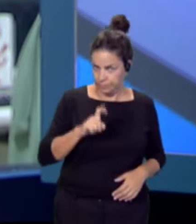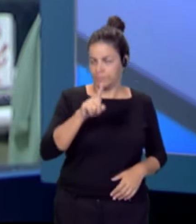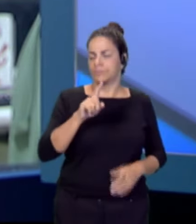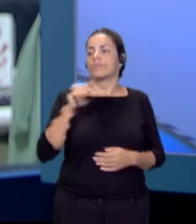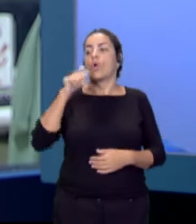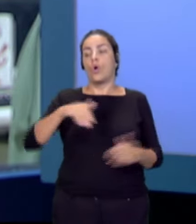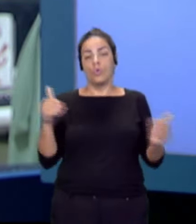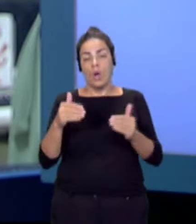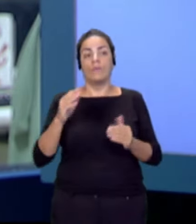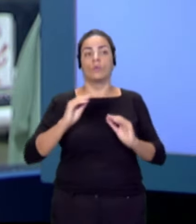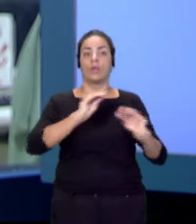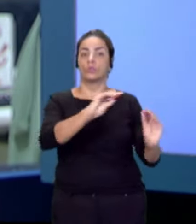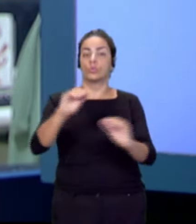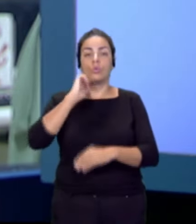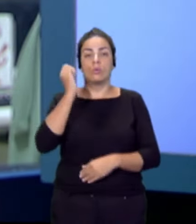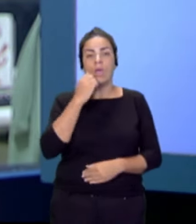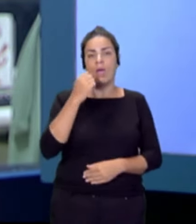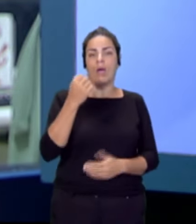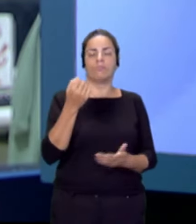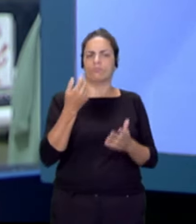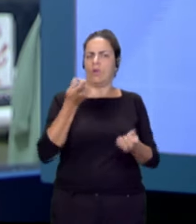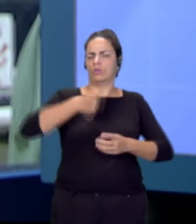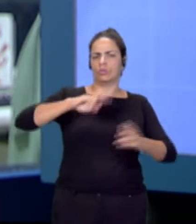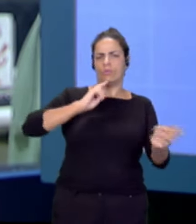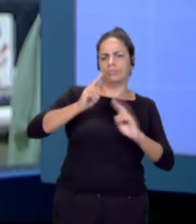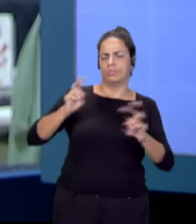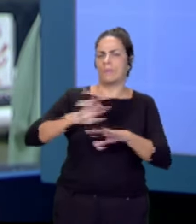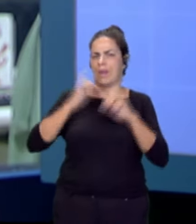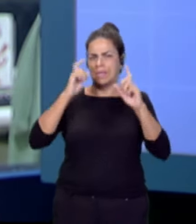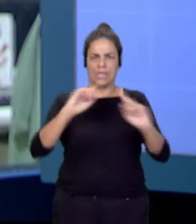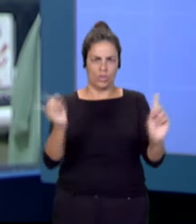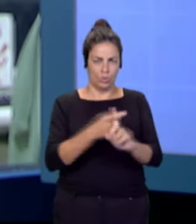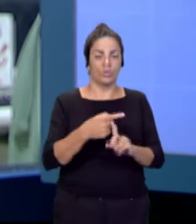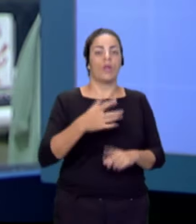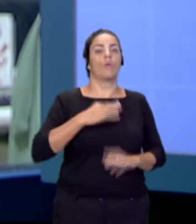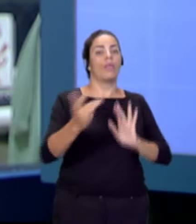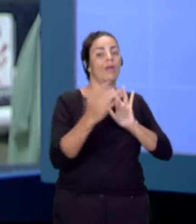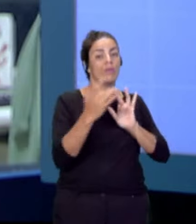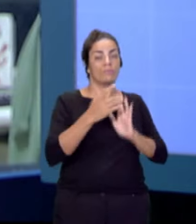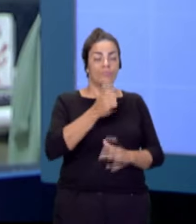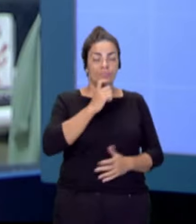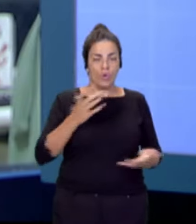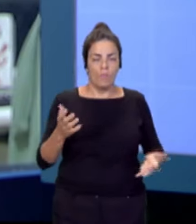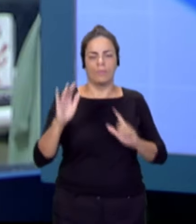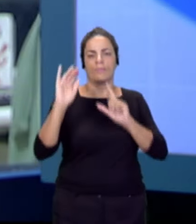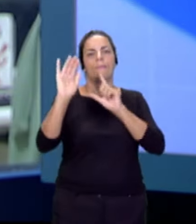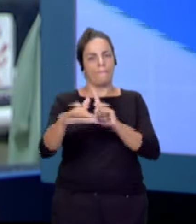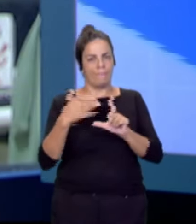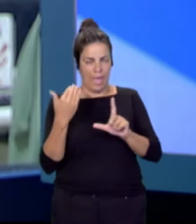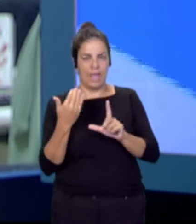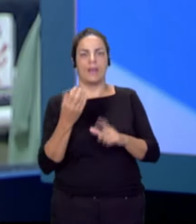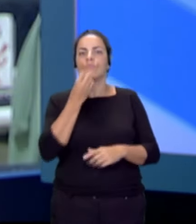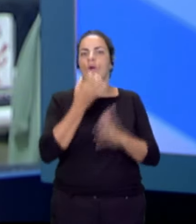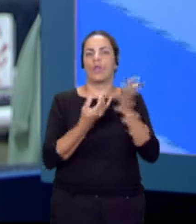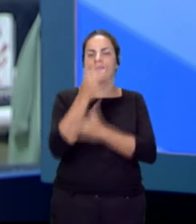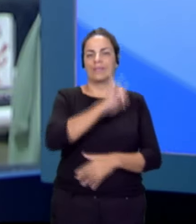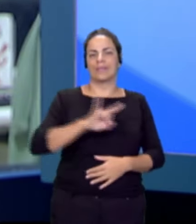las quejas que ustedes nos envían buscando una solución. Pueden ponerse en contacto con nosotros a través de correo electrónico,